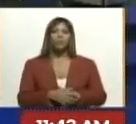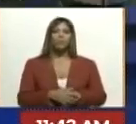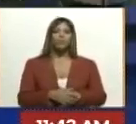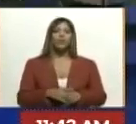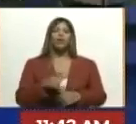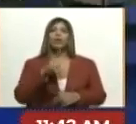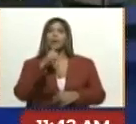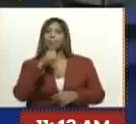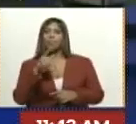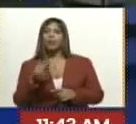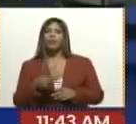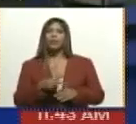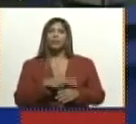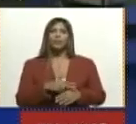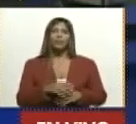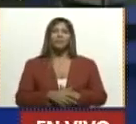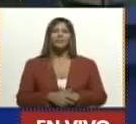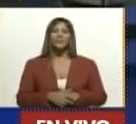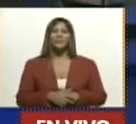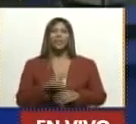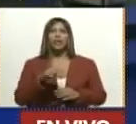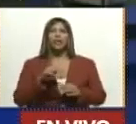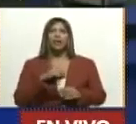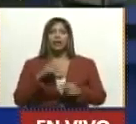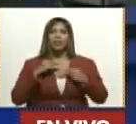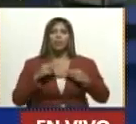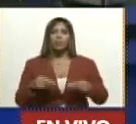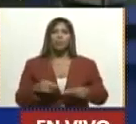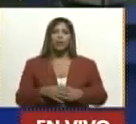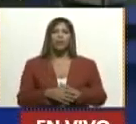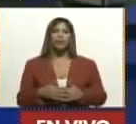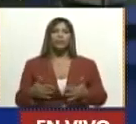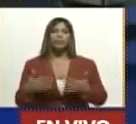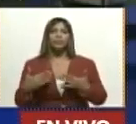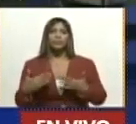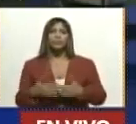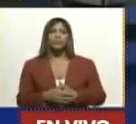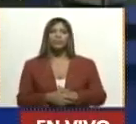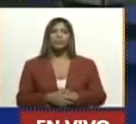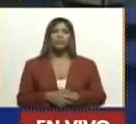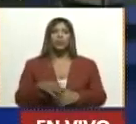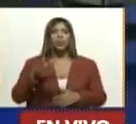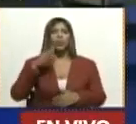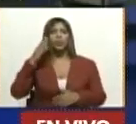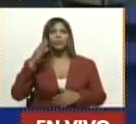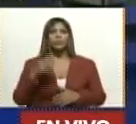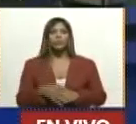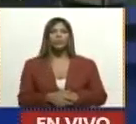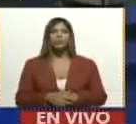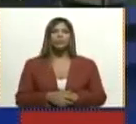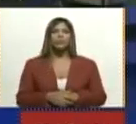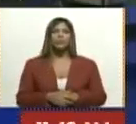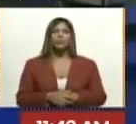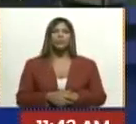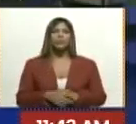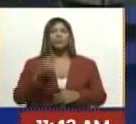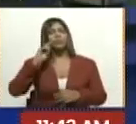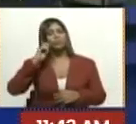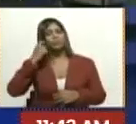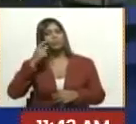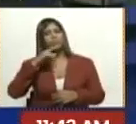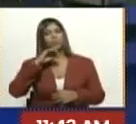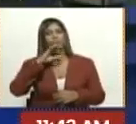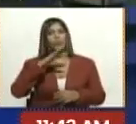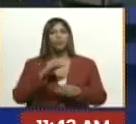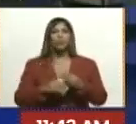pagaba más. Entonces el ser humano, urgido de liberar su conciencia, Se recordó de una historia sobre una